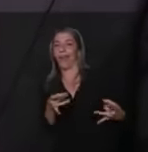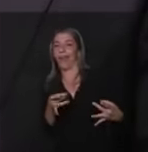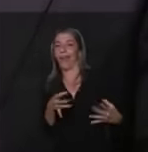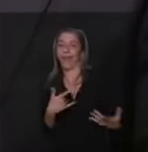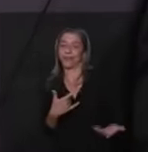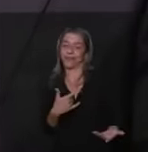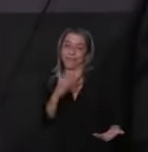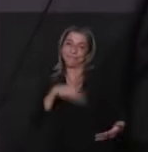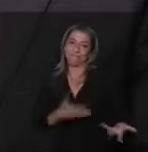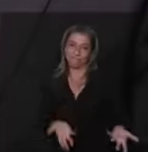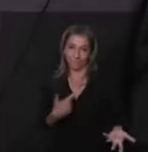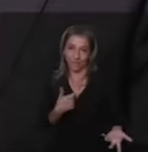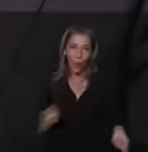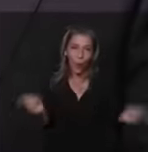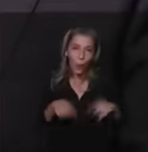discusión económica.